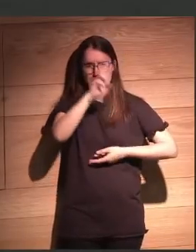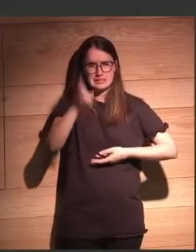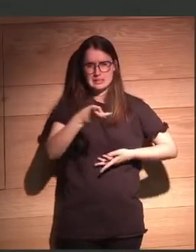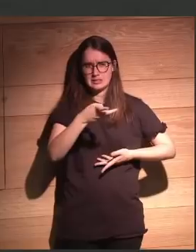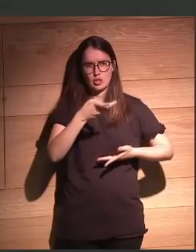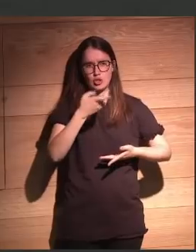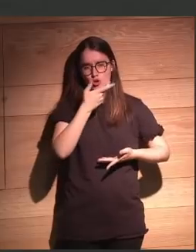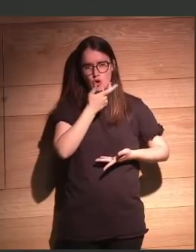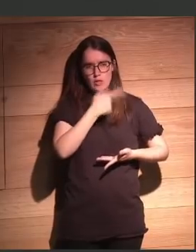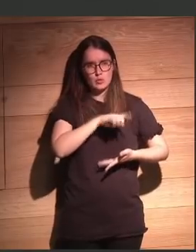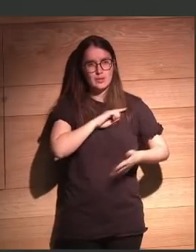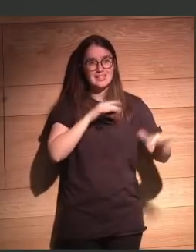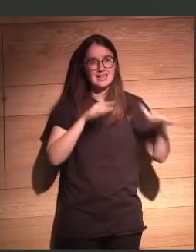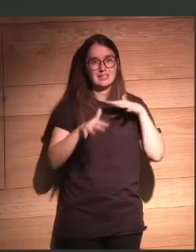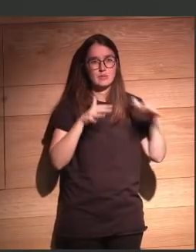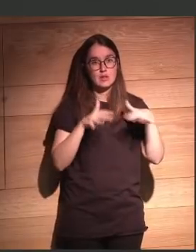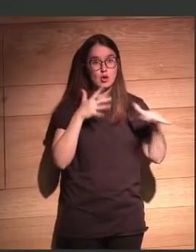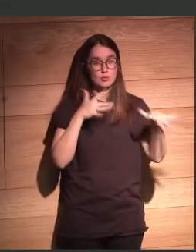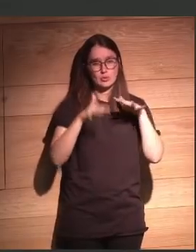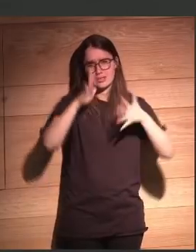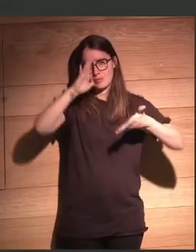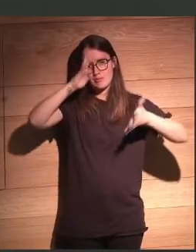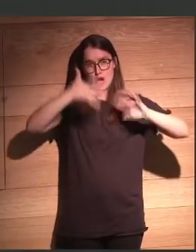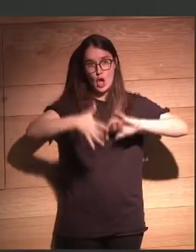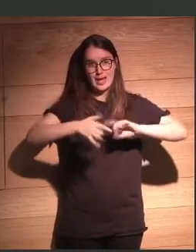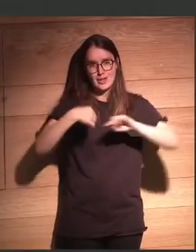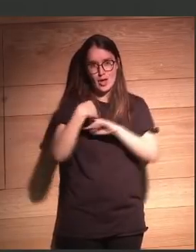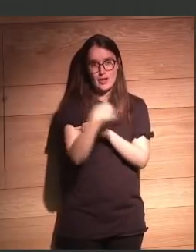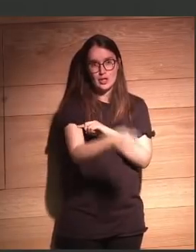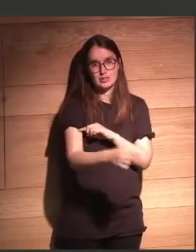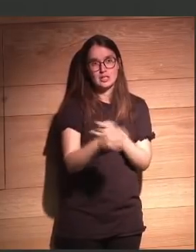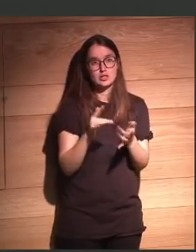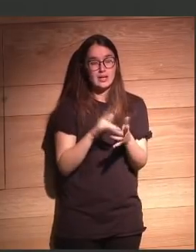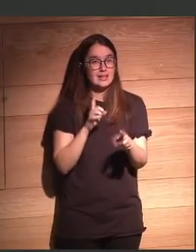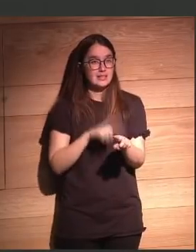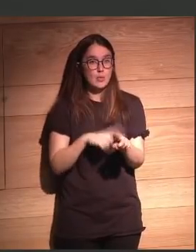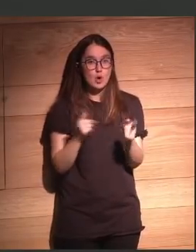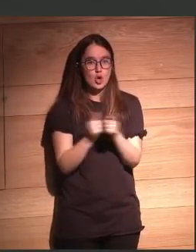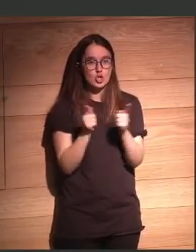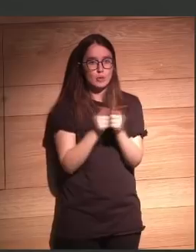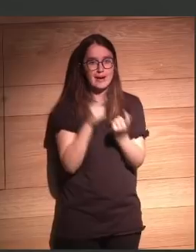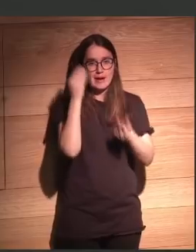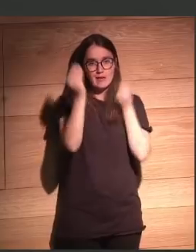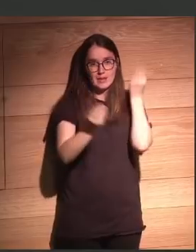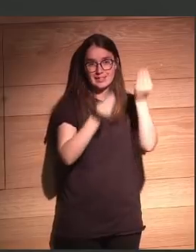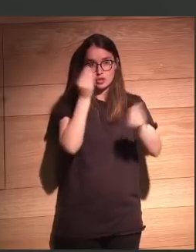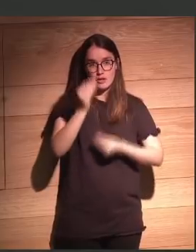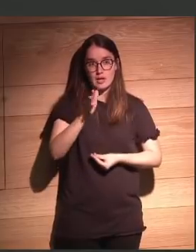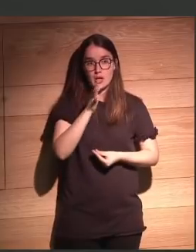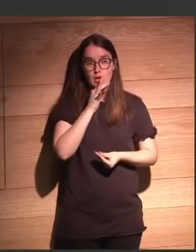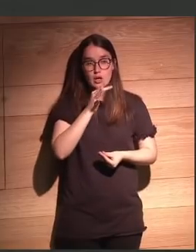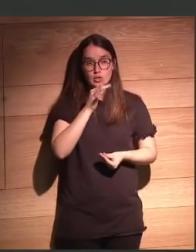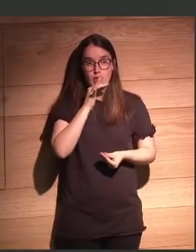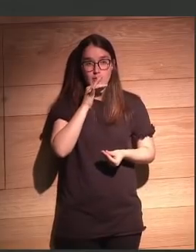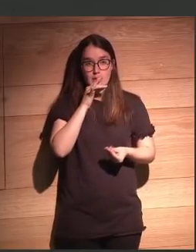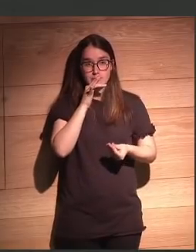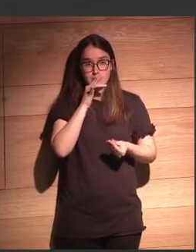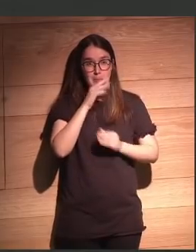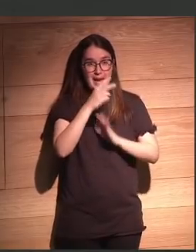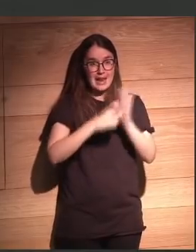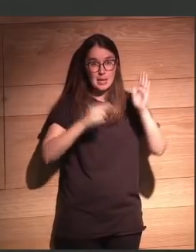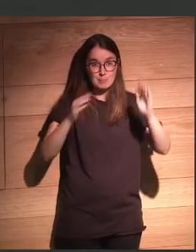conocéis toda nuestra actividad, y como es una actividad tan enloquecida de día a día, pues tenemos poco tiempo para reflexionar y todavía menos para leer libros.